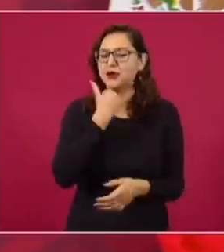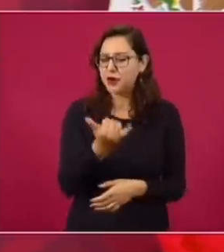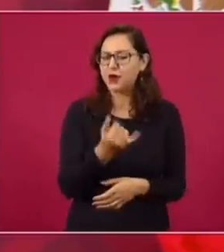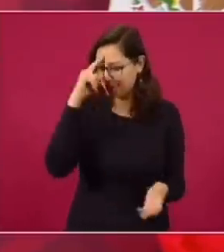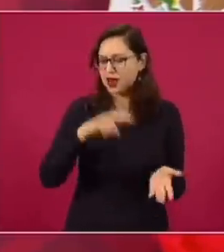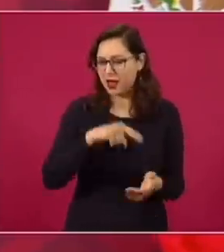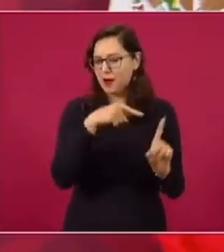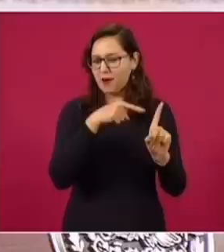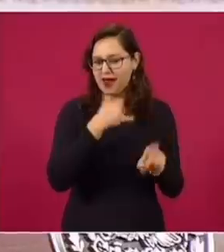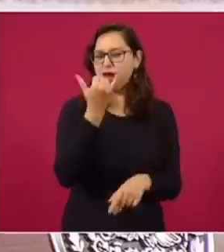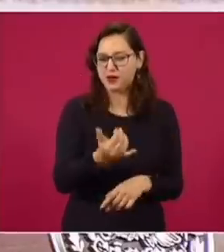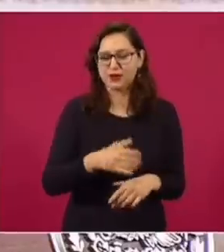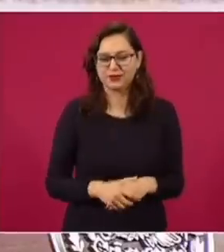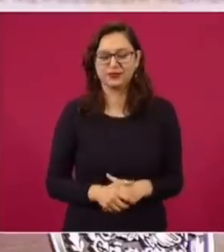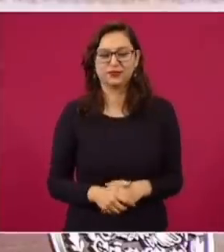le fue.